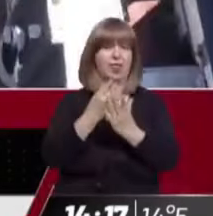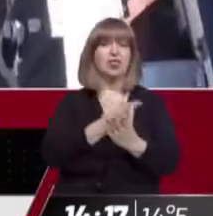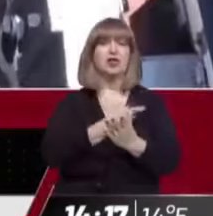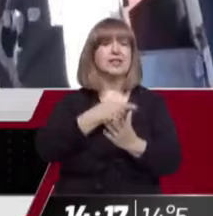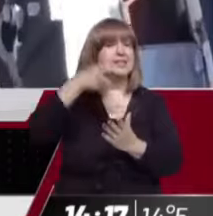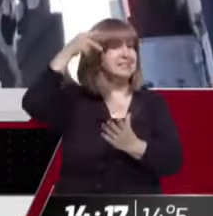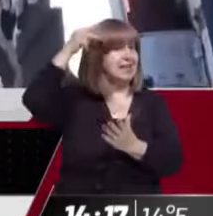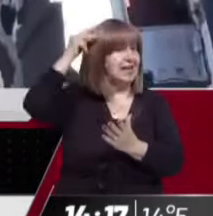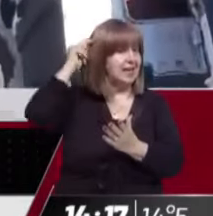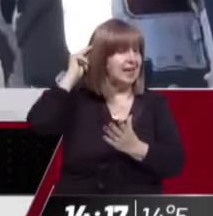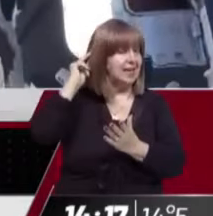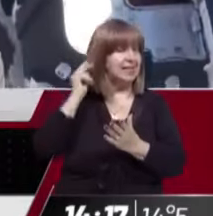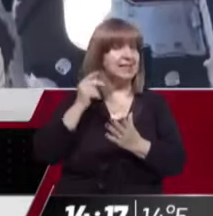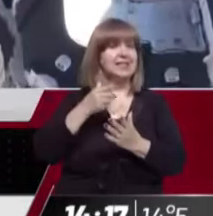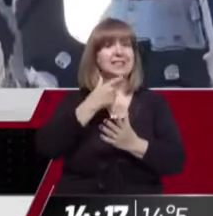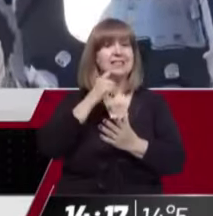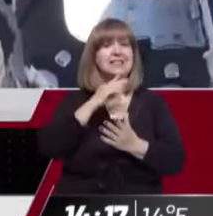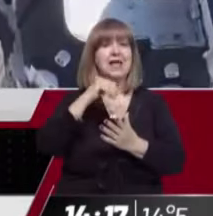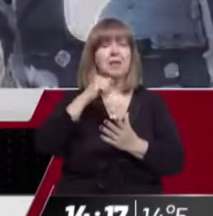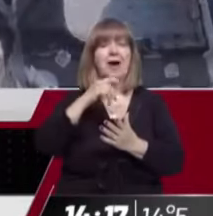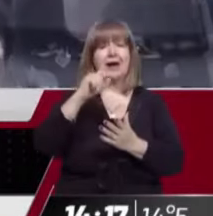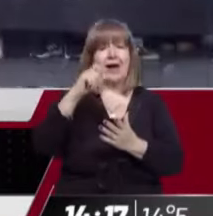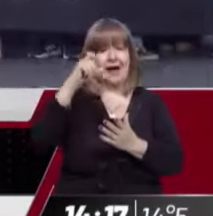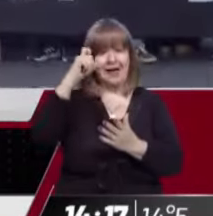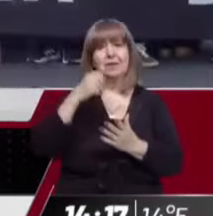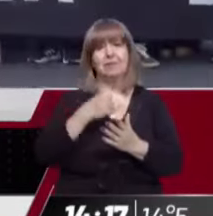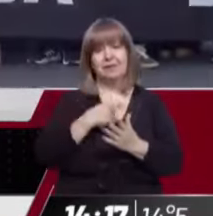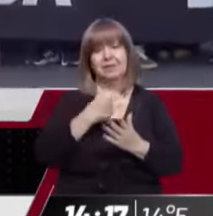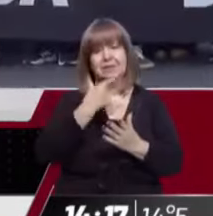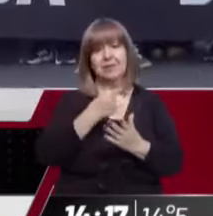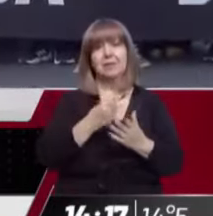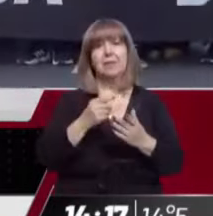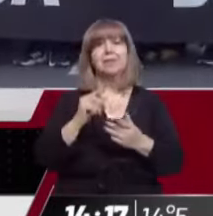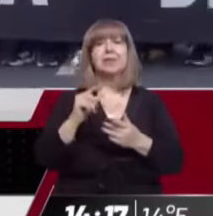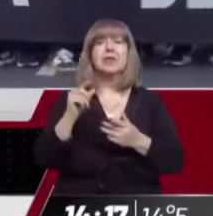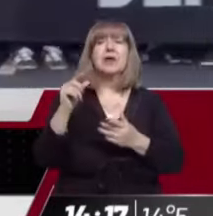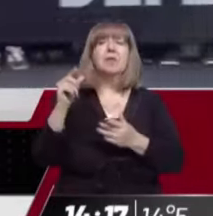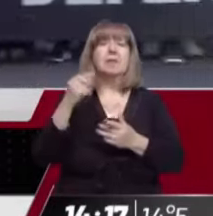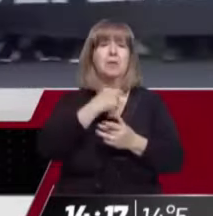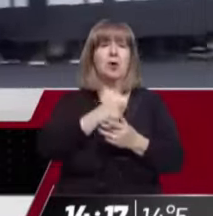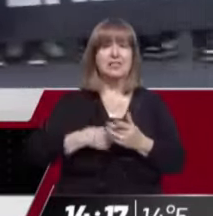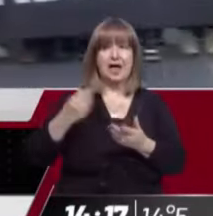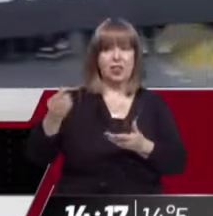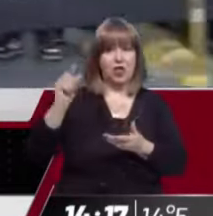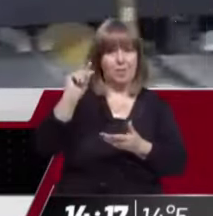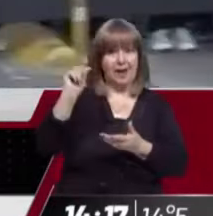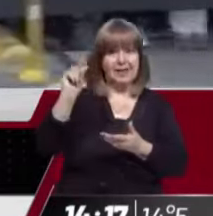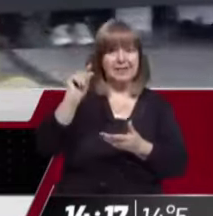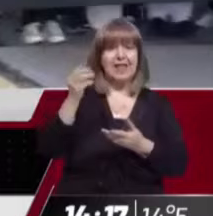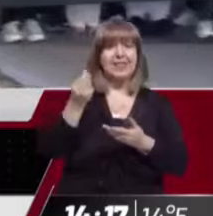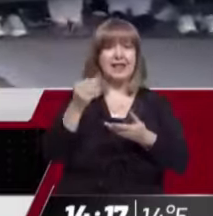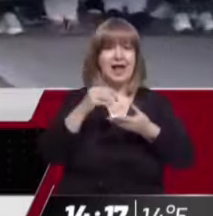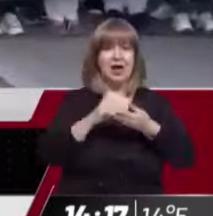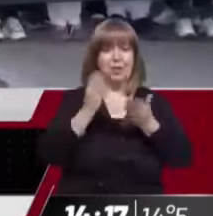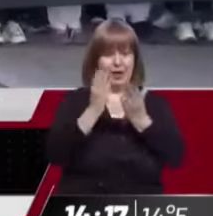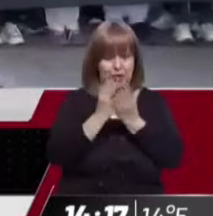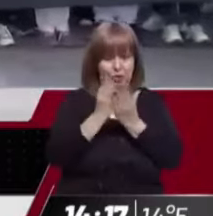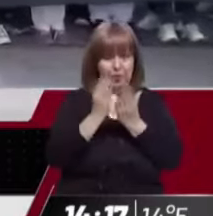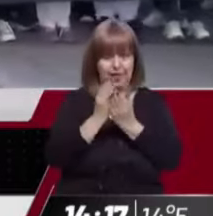con el sistema CAE, que es el sistema crédito aval del Estado, en que el Estado te presta un dinero para uno poder